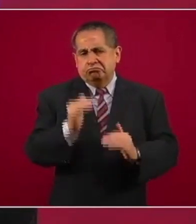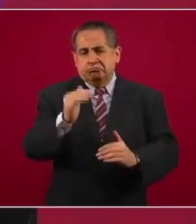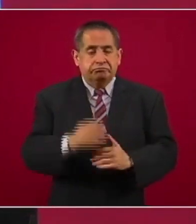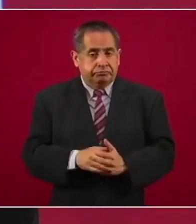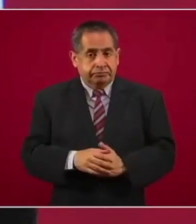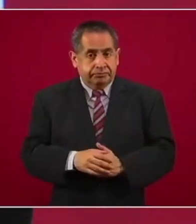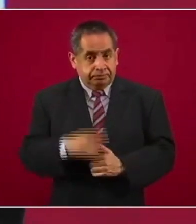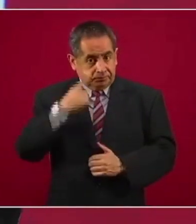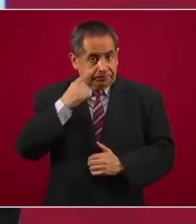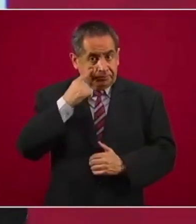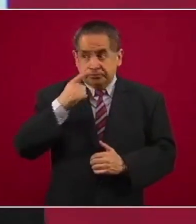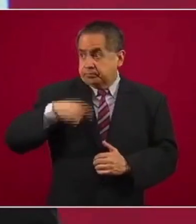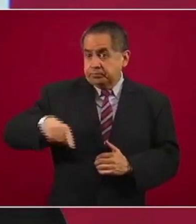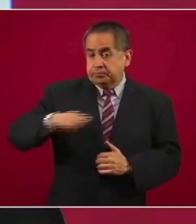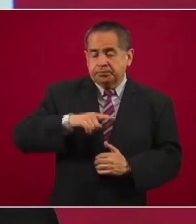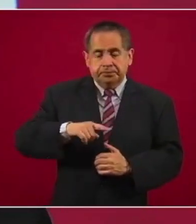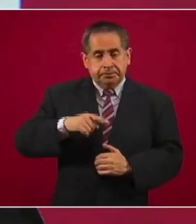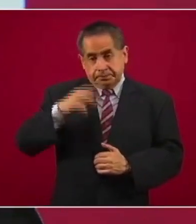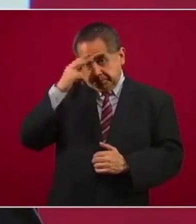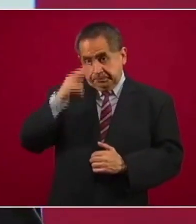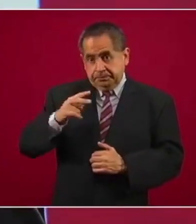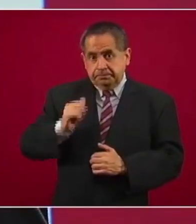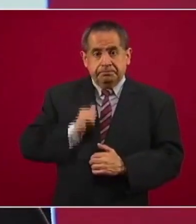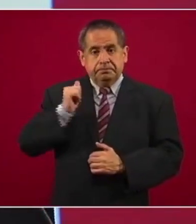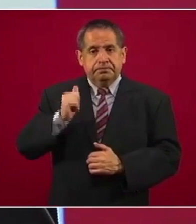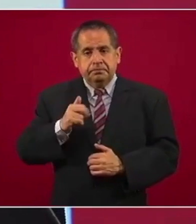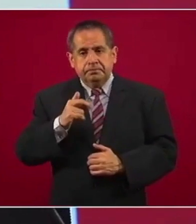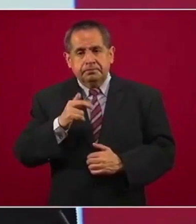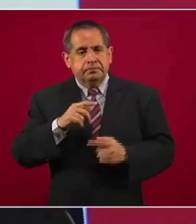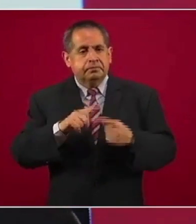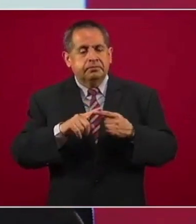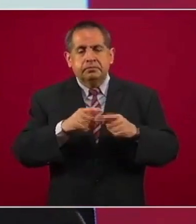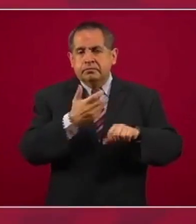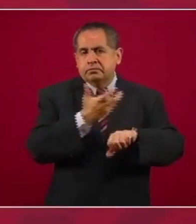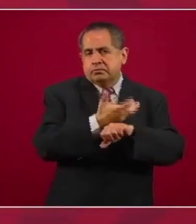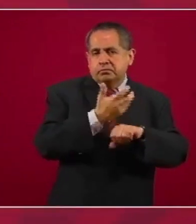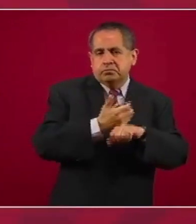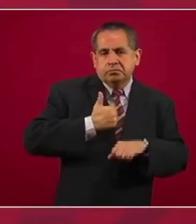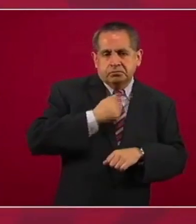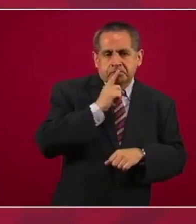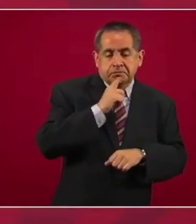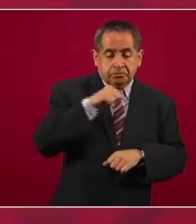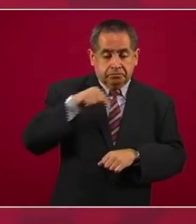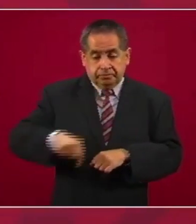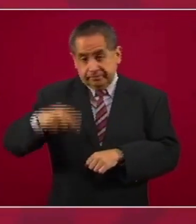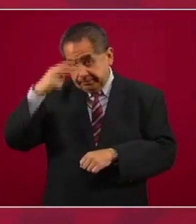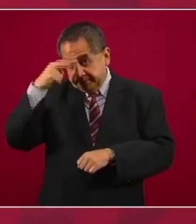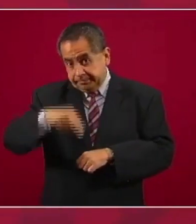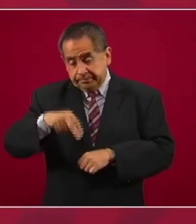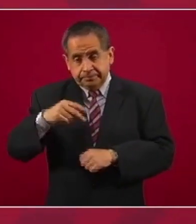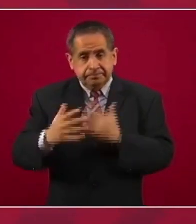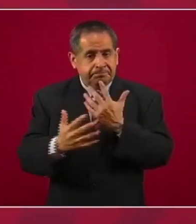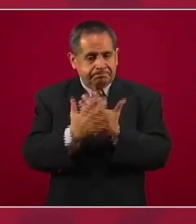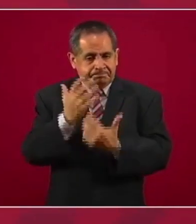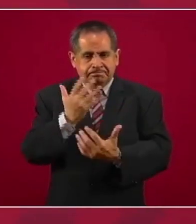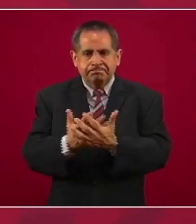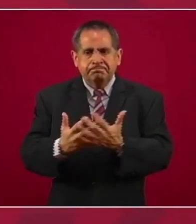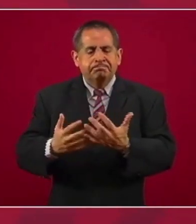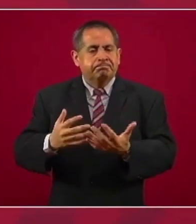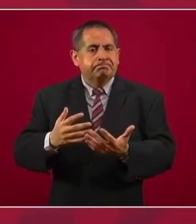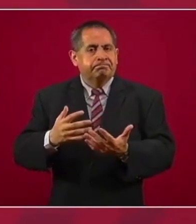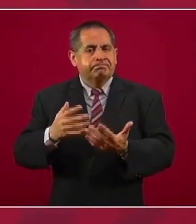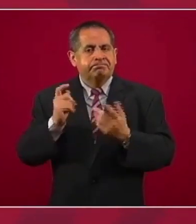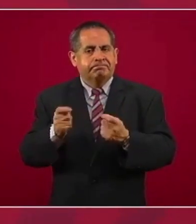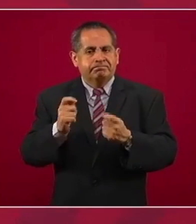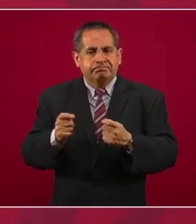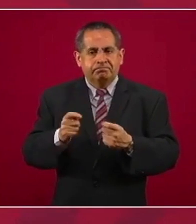la ventaja con relación a Estados Unidos y a Canadá de que la mano de obra mexicana